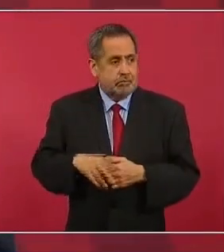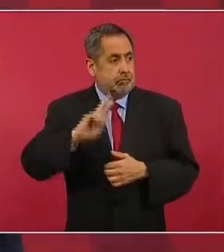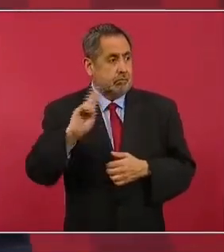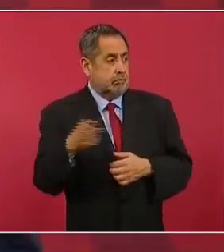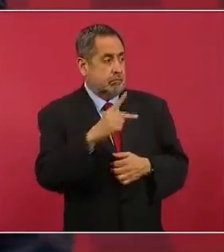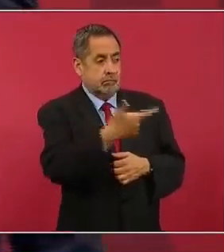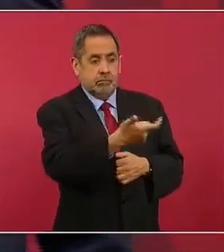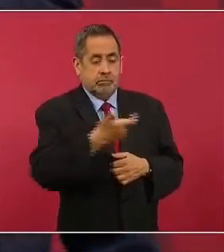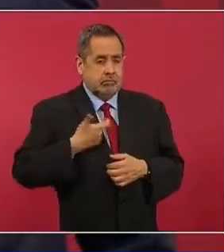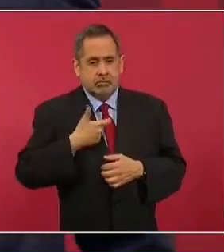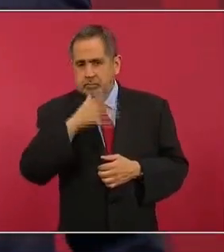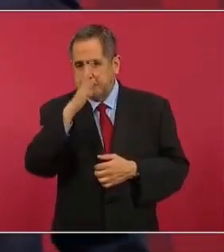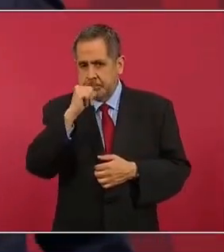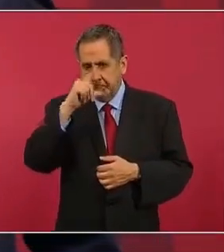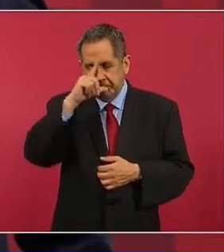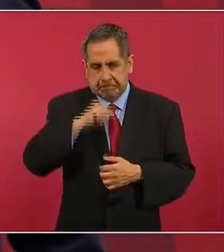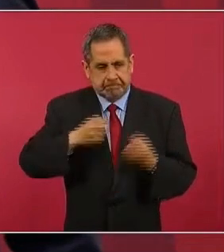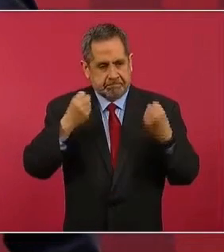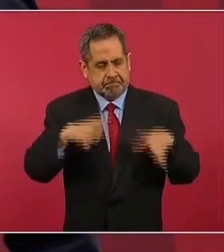eso? Pues lo que estamos haciendo